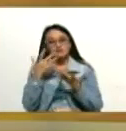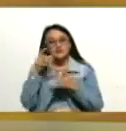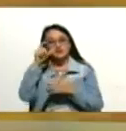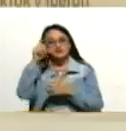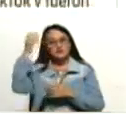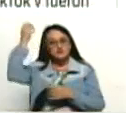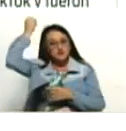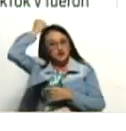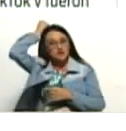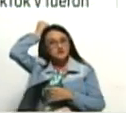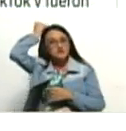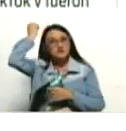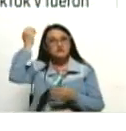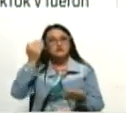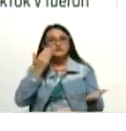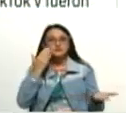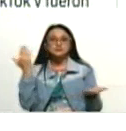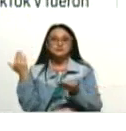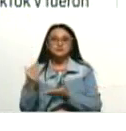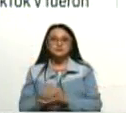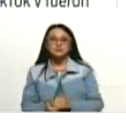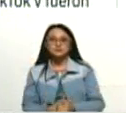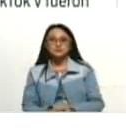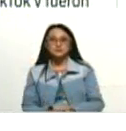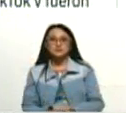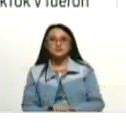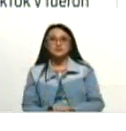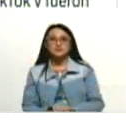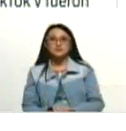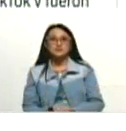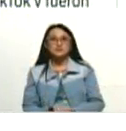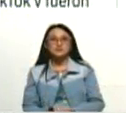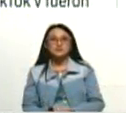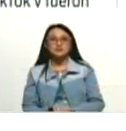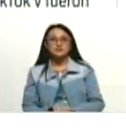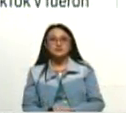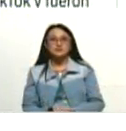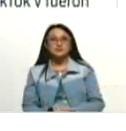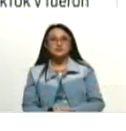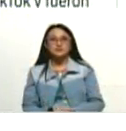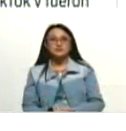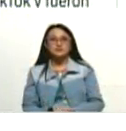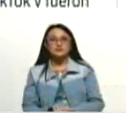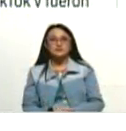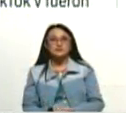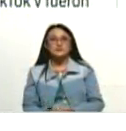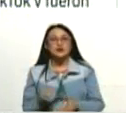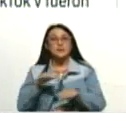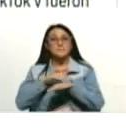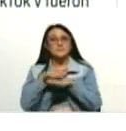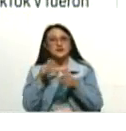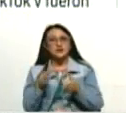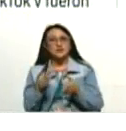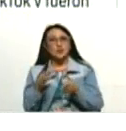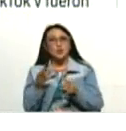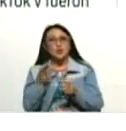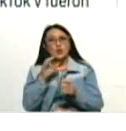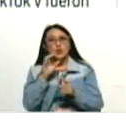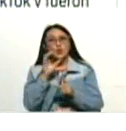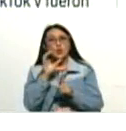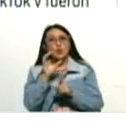ha colocado el siguiente mensaje veamos nos indica el ministro de comunicación de información